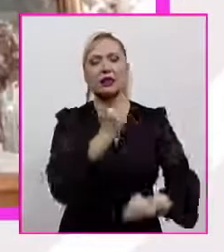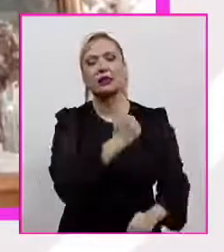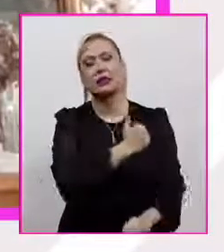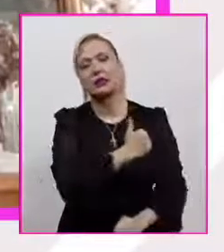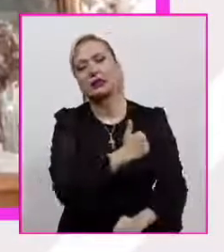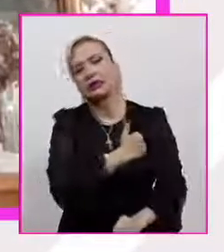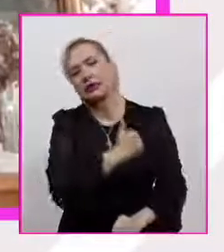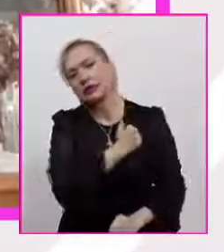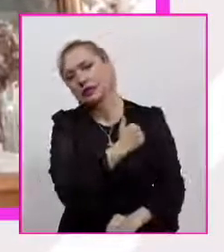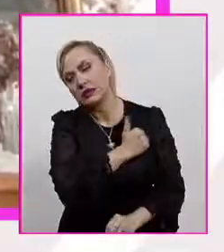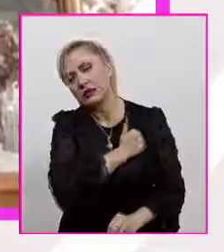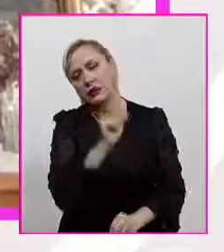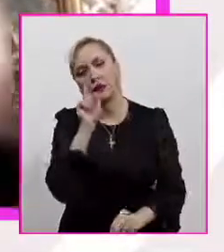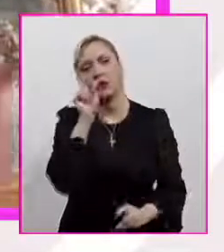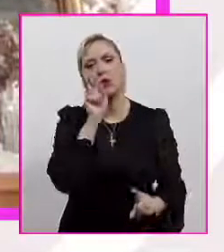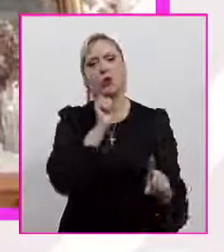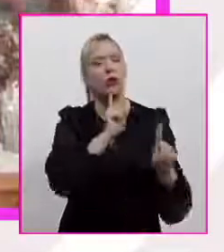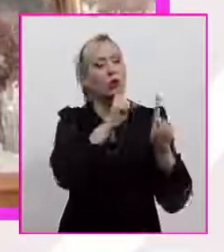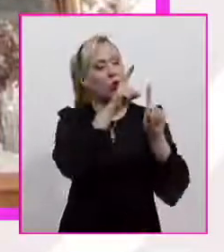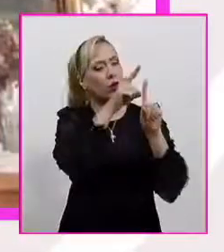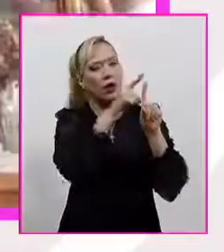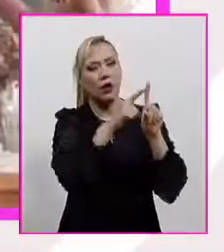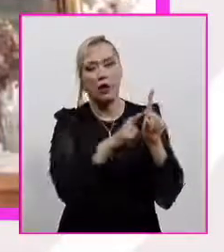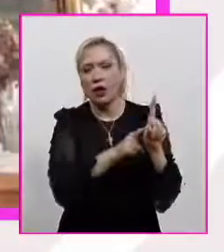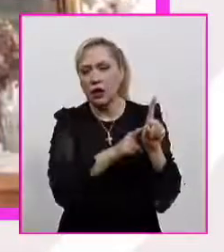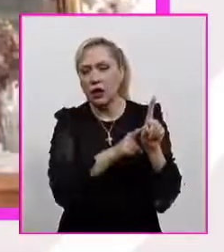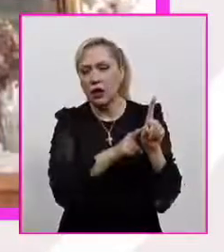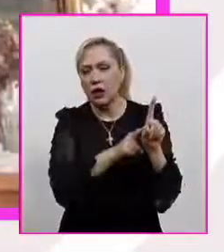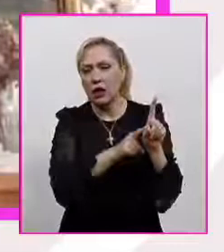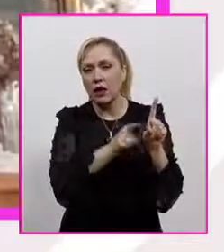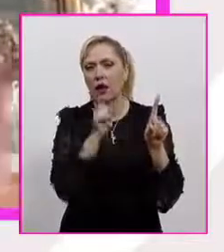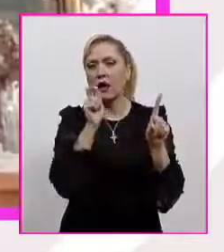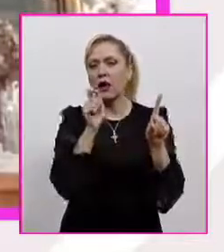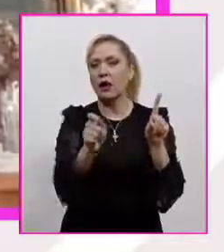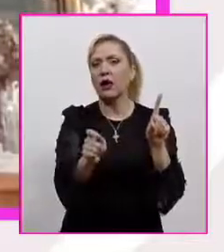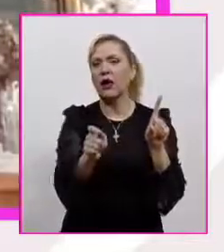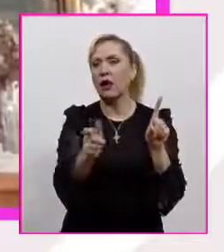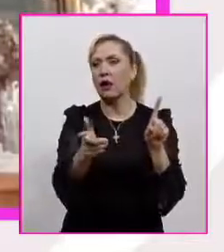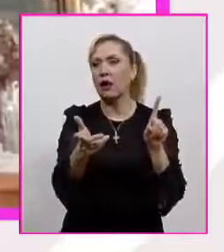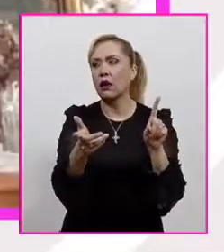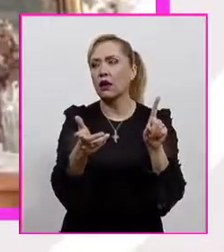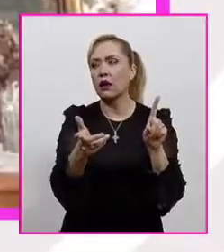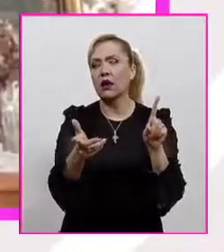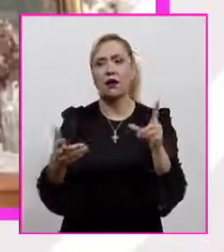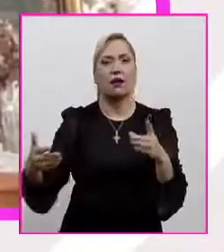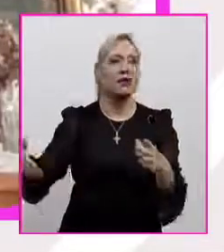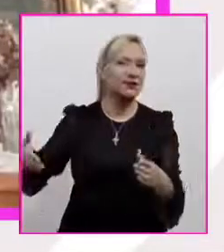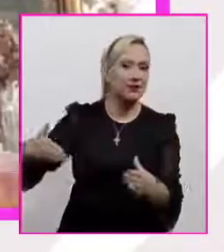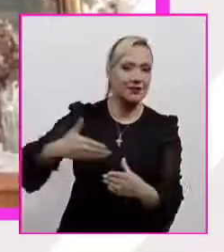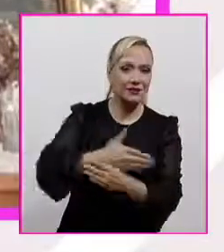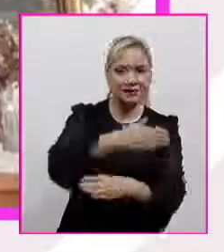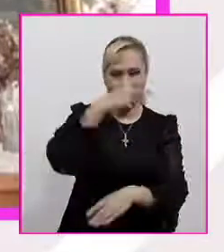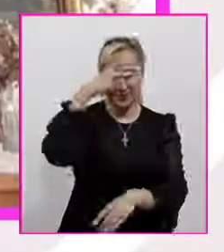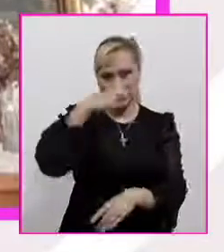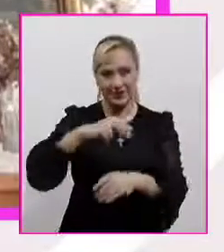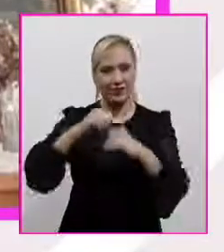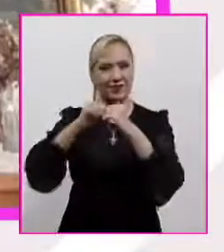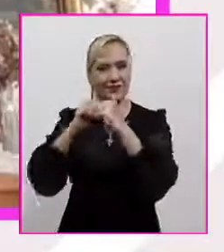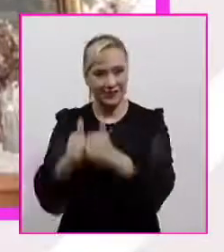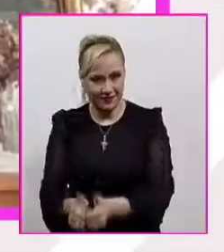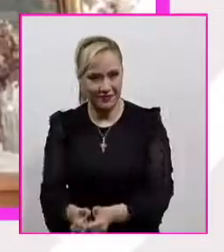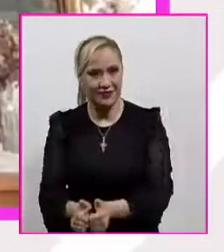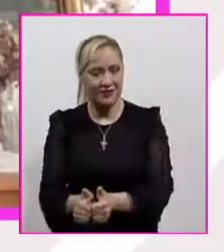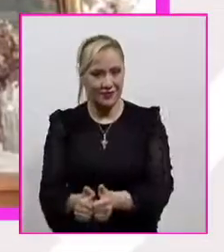lamentable de una mujer de miles de personas que vinieron a cruzar nuestro país o a quedarse a nuestro